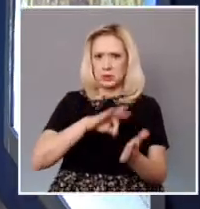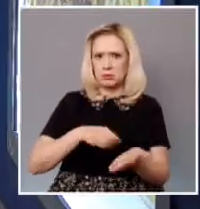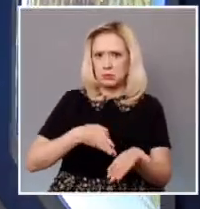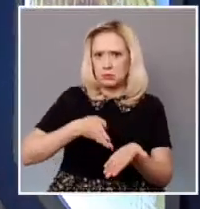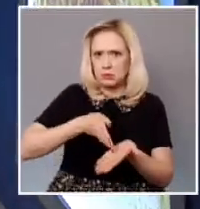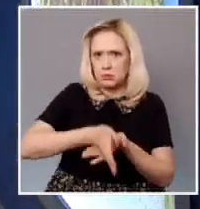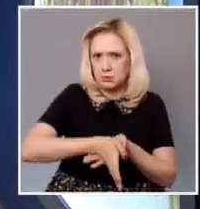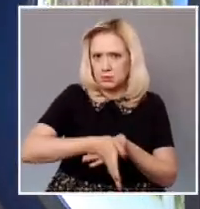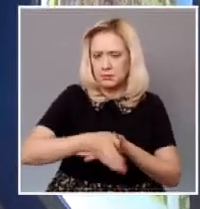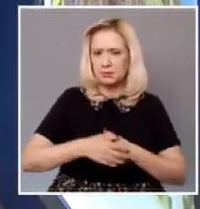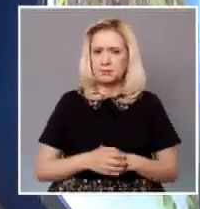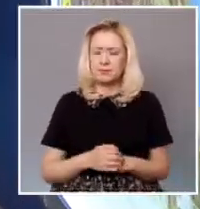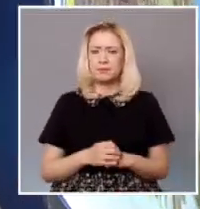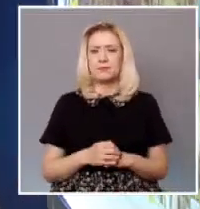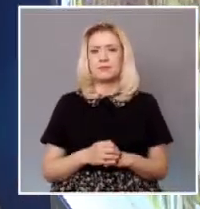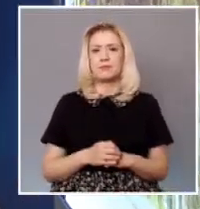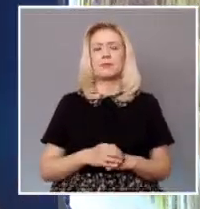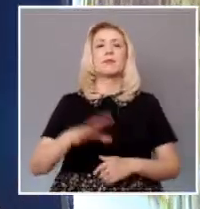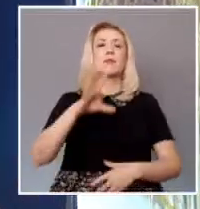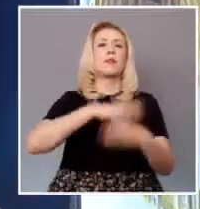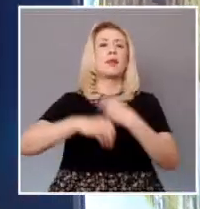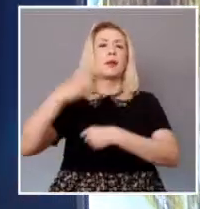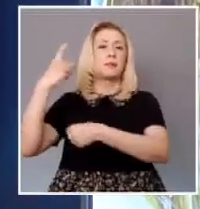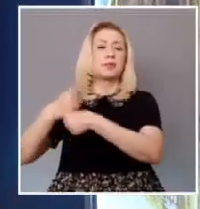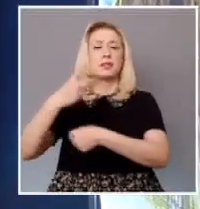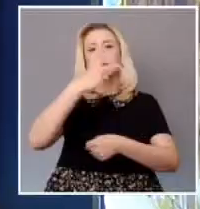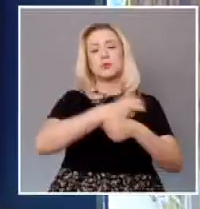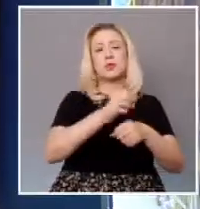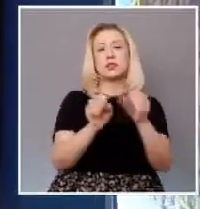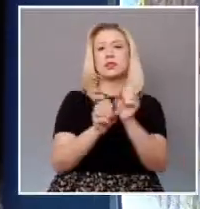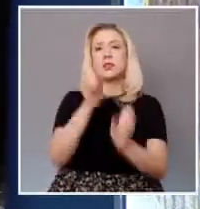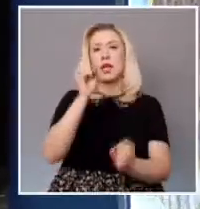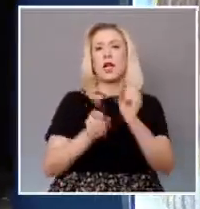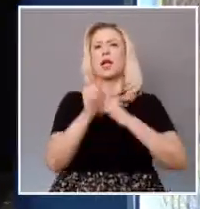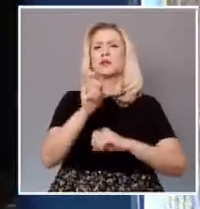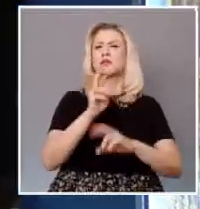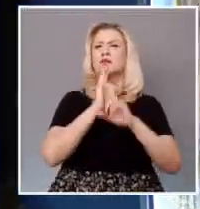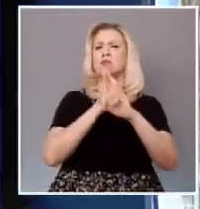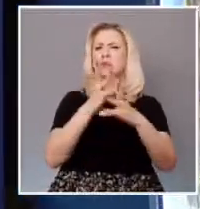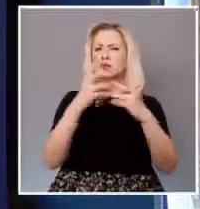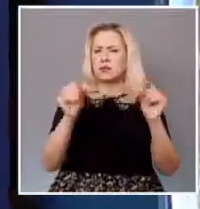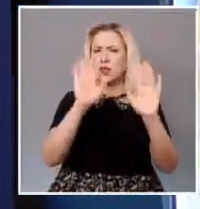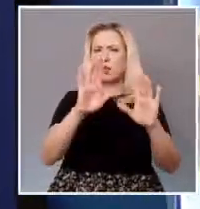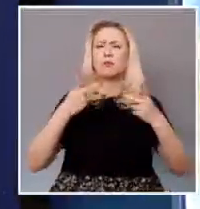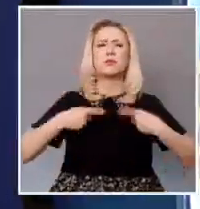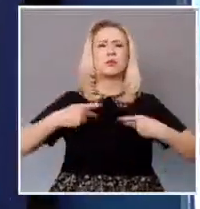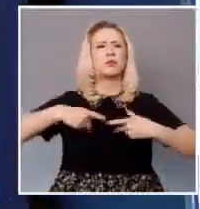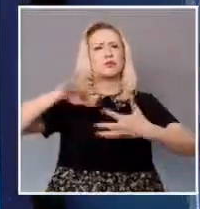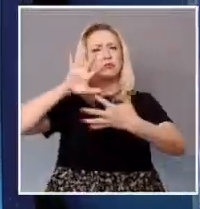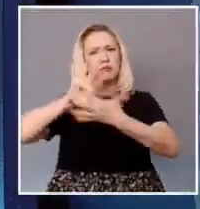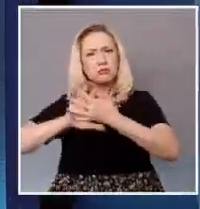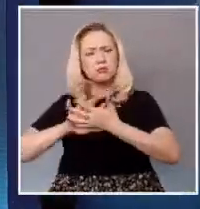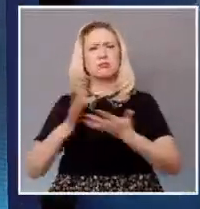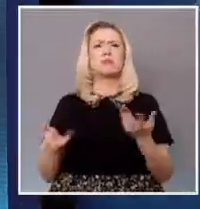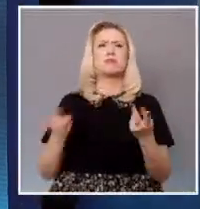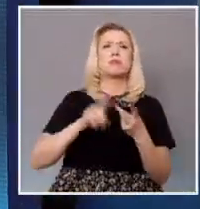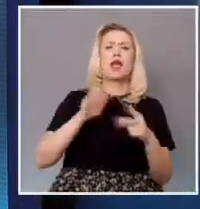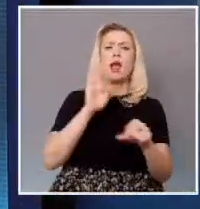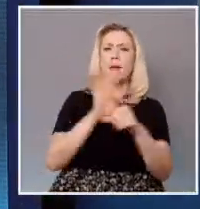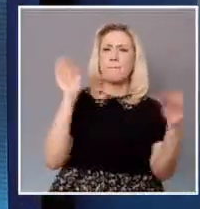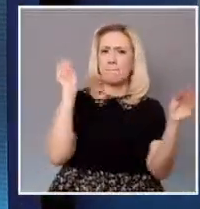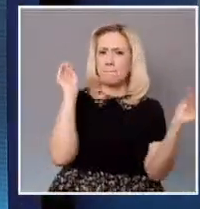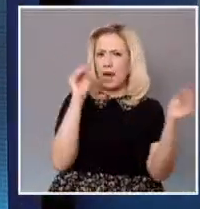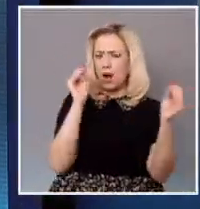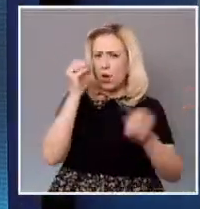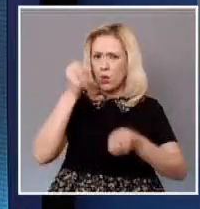Por su parte, las salas de la Corte resolvieron asuntos relacionados con personas privadas de la libertad, el juicio de amparo y la ley burocrática de